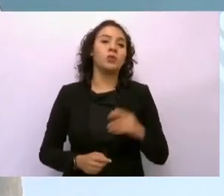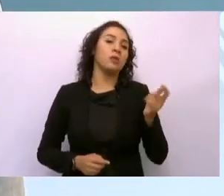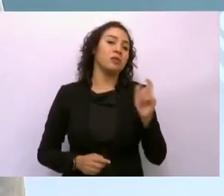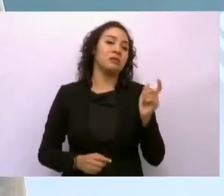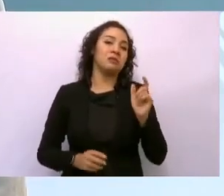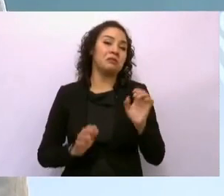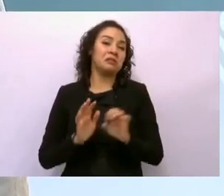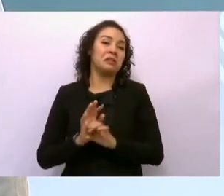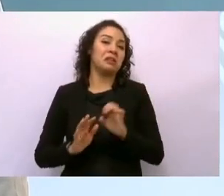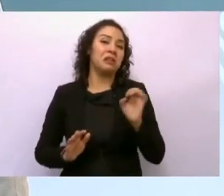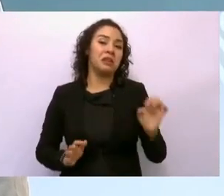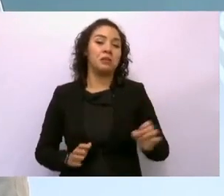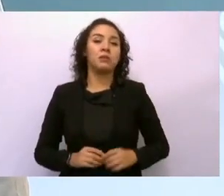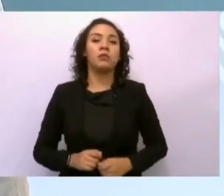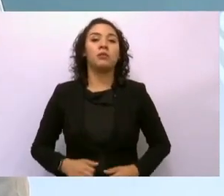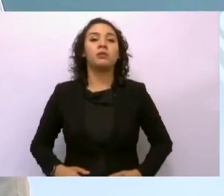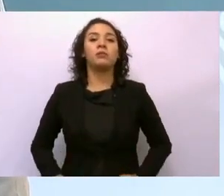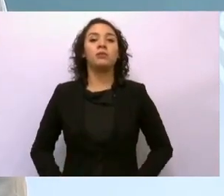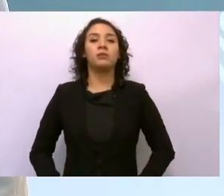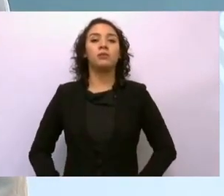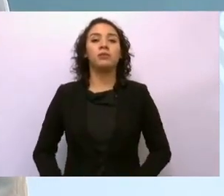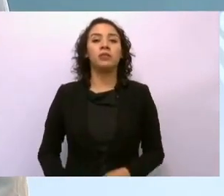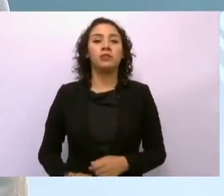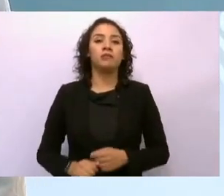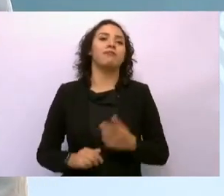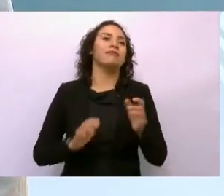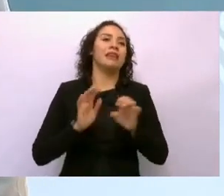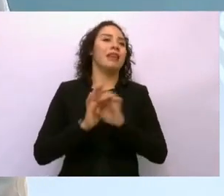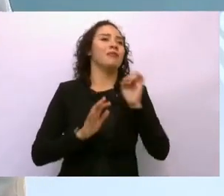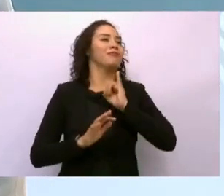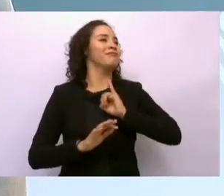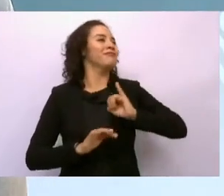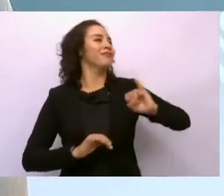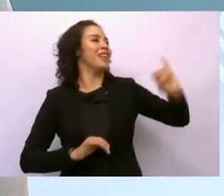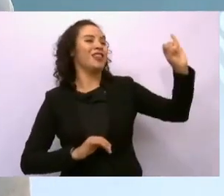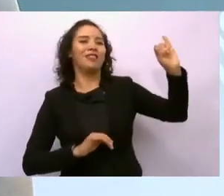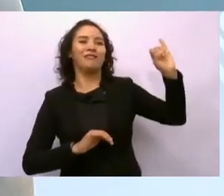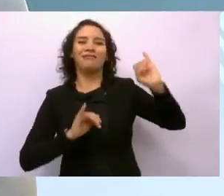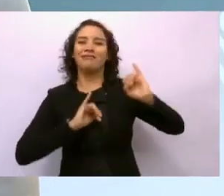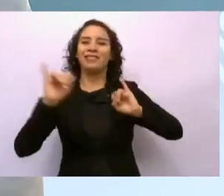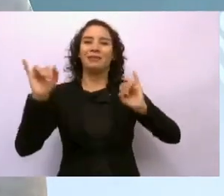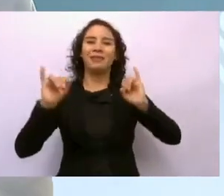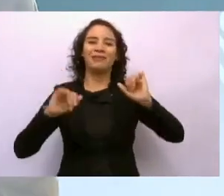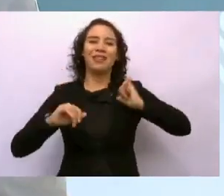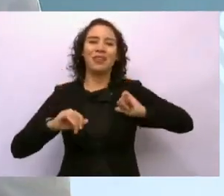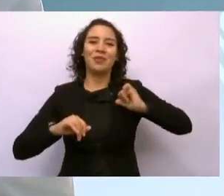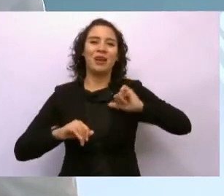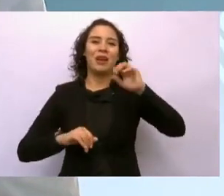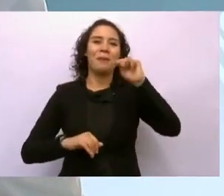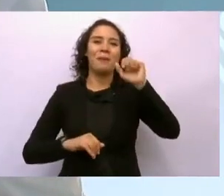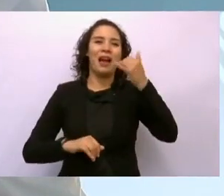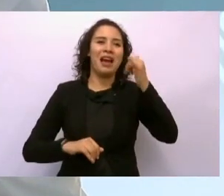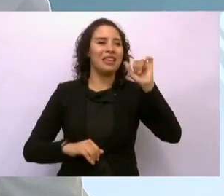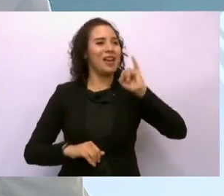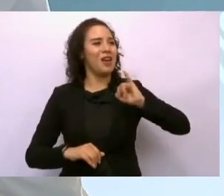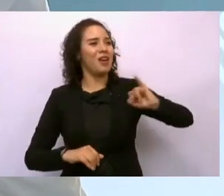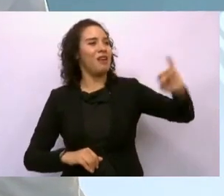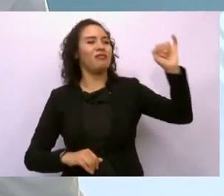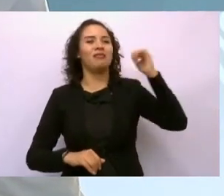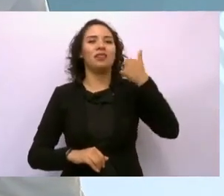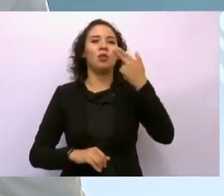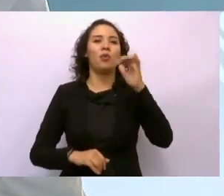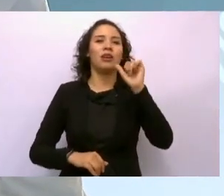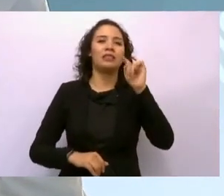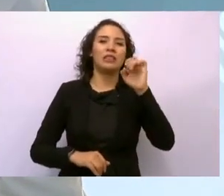van a la zona maya o aquí, a la Huasteca, van a